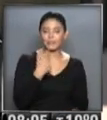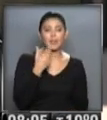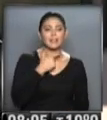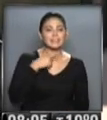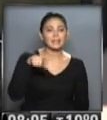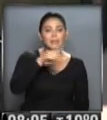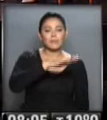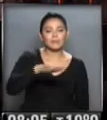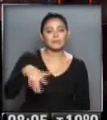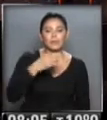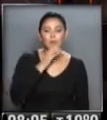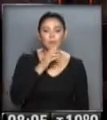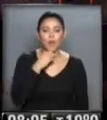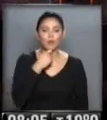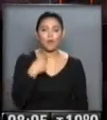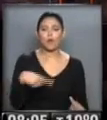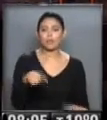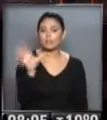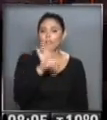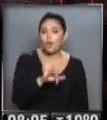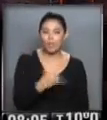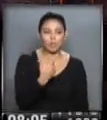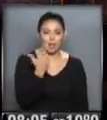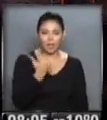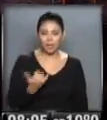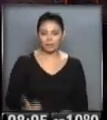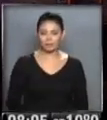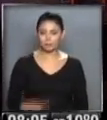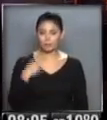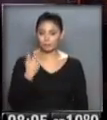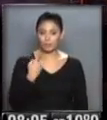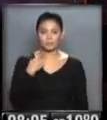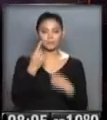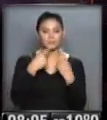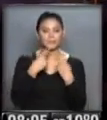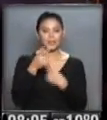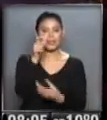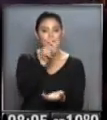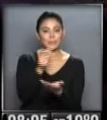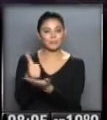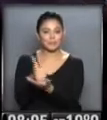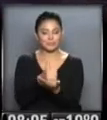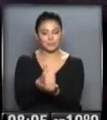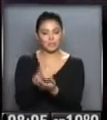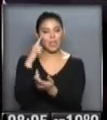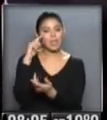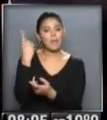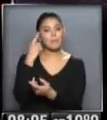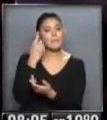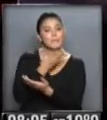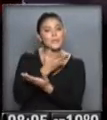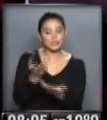humor en los objetos cotidianos que usamos todos. Estuvimos hablando con ellos precisamente en la